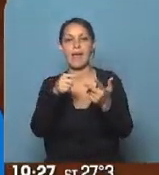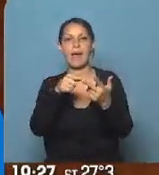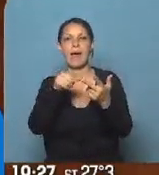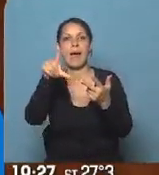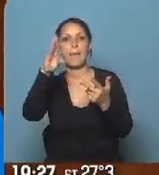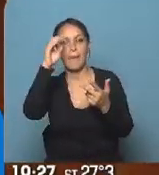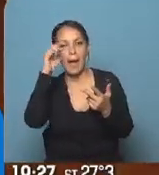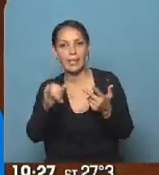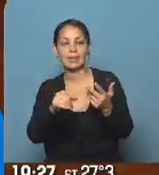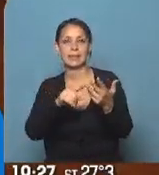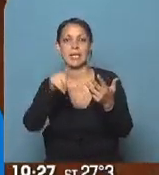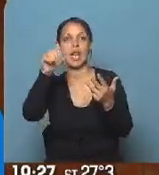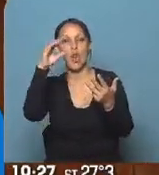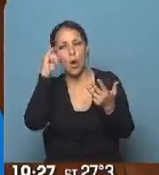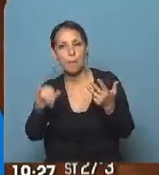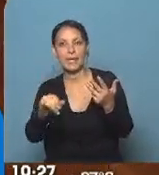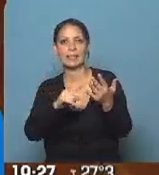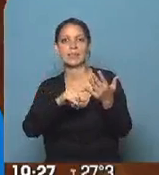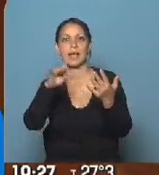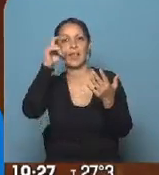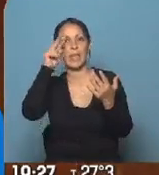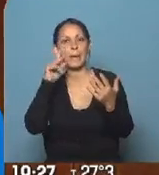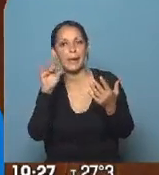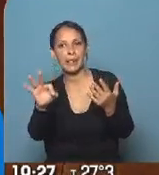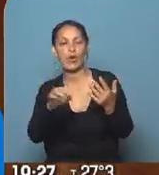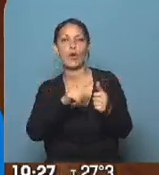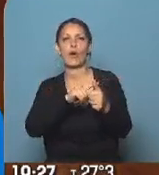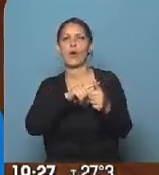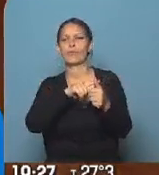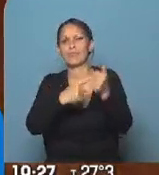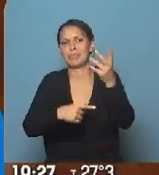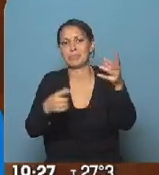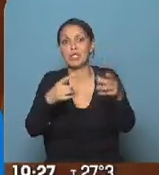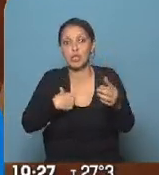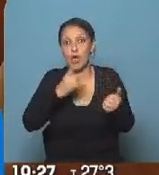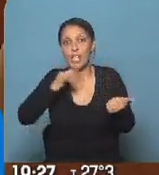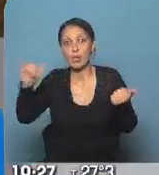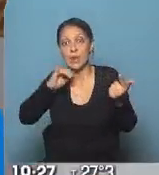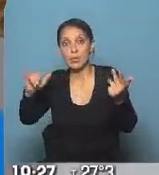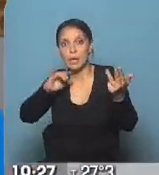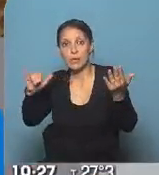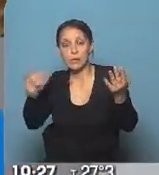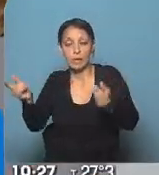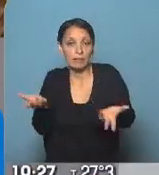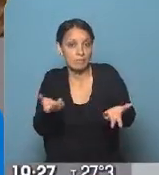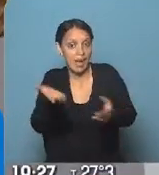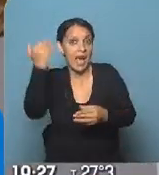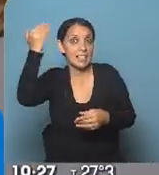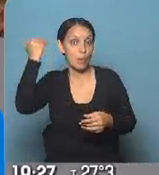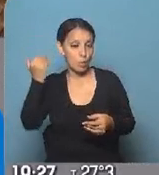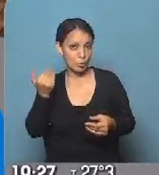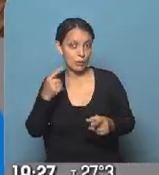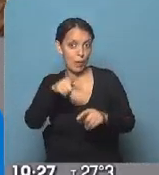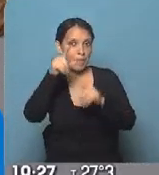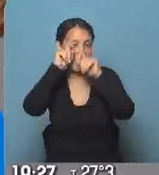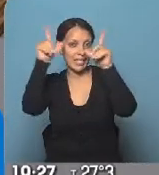Cristóbal López, a Echegaray, a Julio De Vido, a José Francisco López, es decir, a todos los funcionarios que hoy vemos que están involucrados